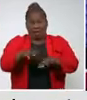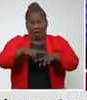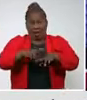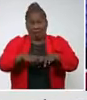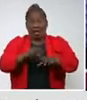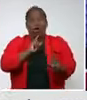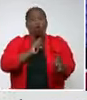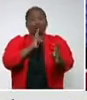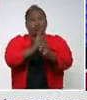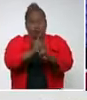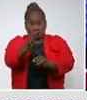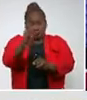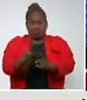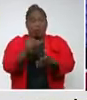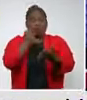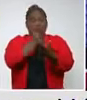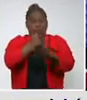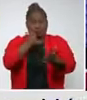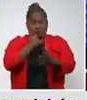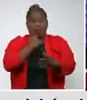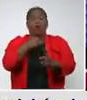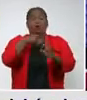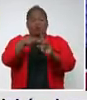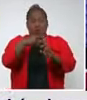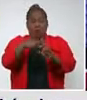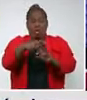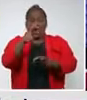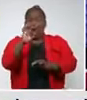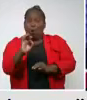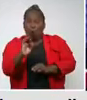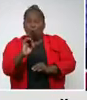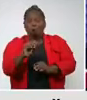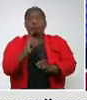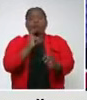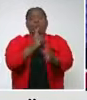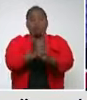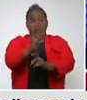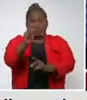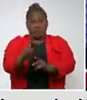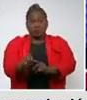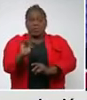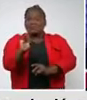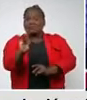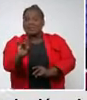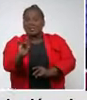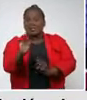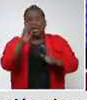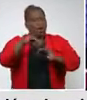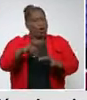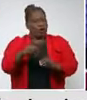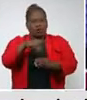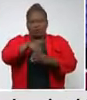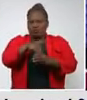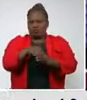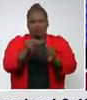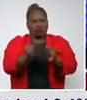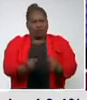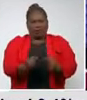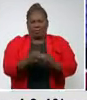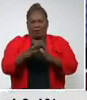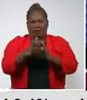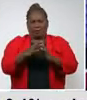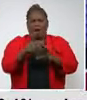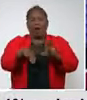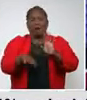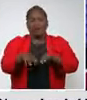contactos de casos confirmados o contactos de casos sospechosos. No quedan en su domicilio, sino que se ingresan en un